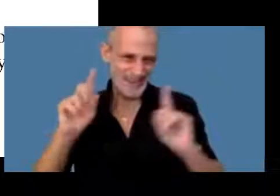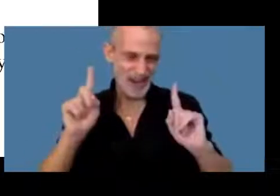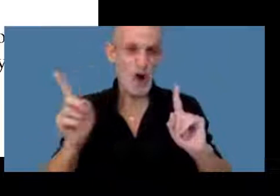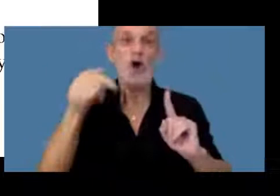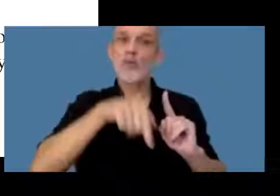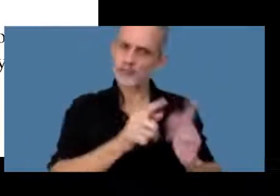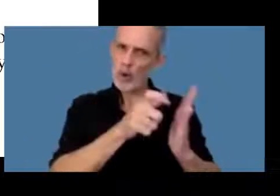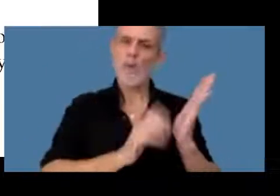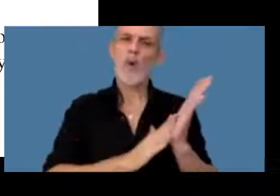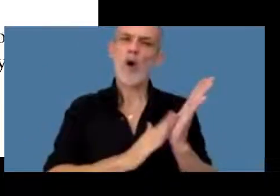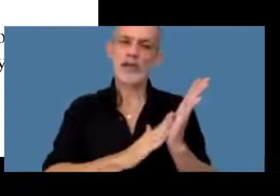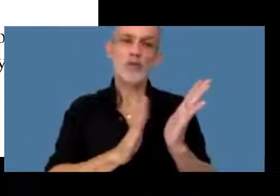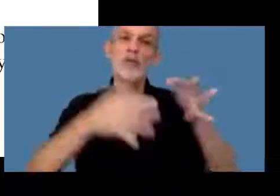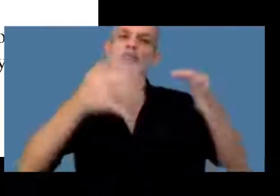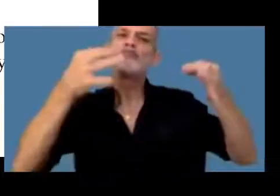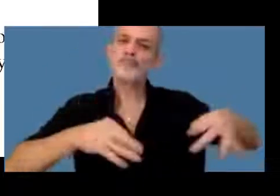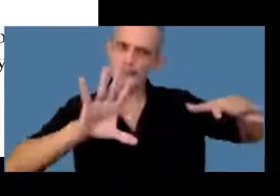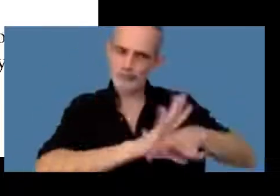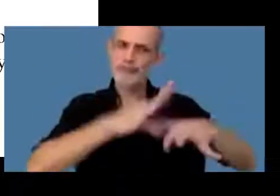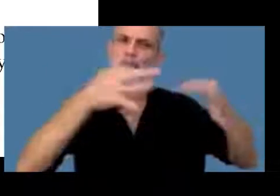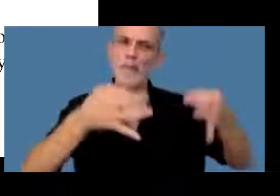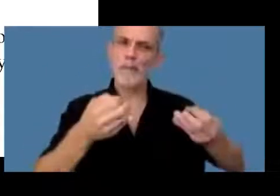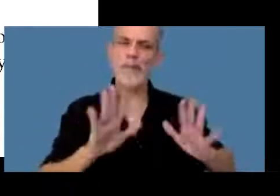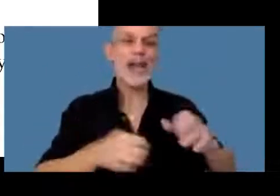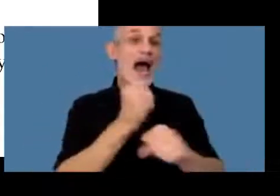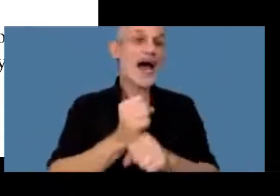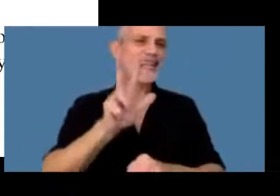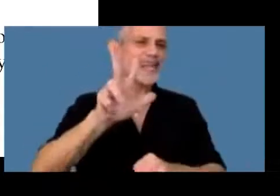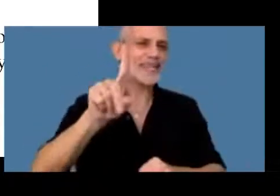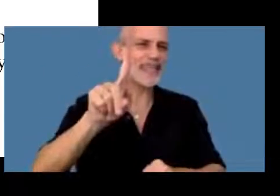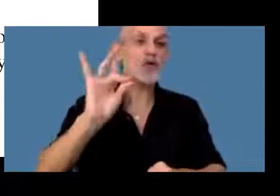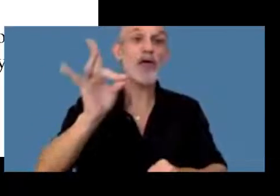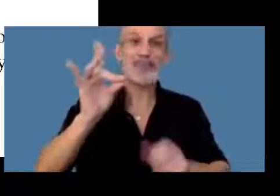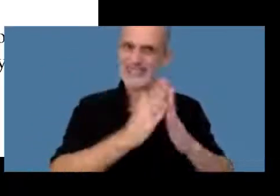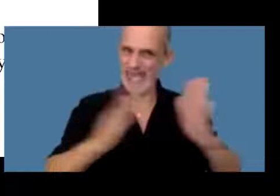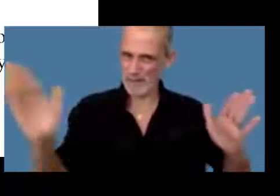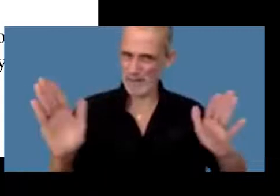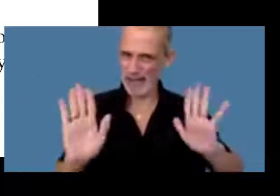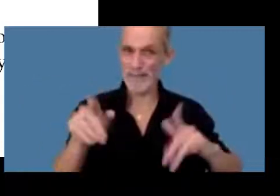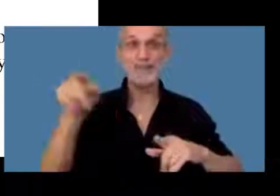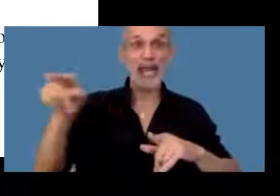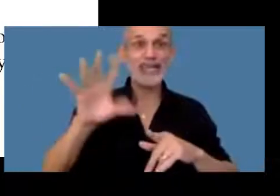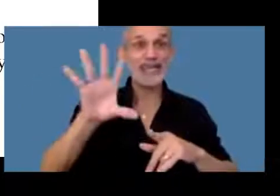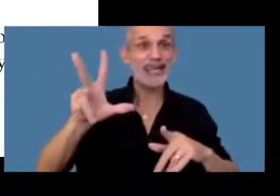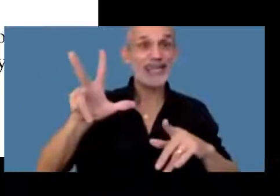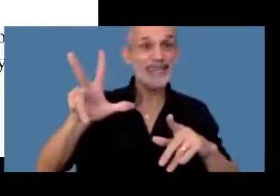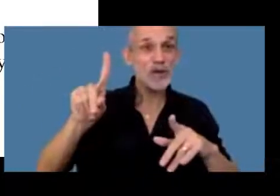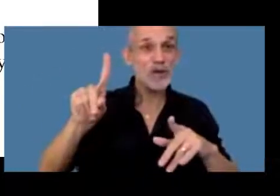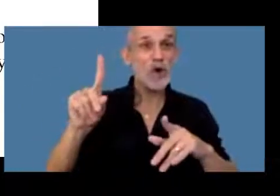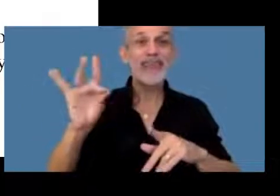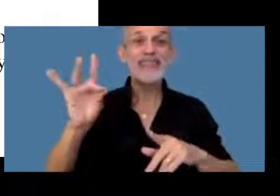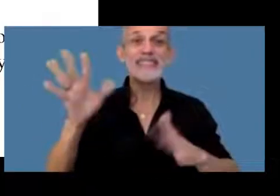considerar correctamente categorizados hasta el 31 de diciembre, cuando se hubiera inscrito, se